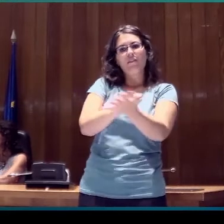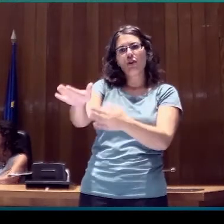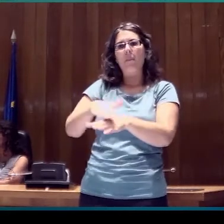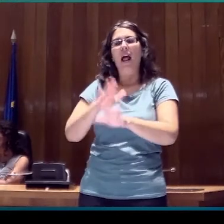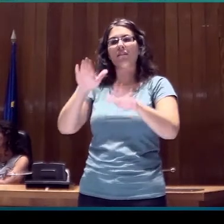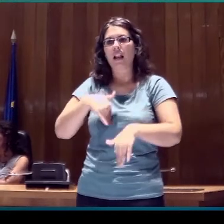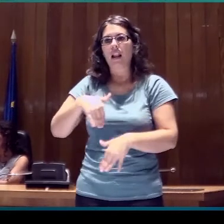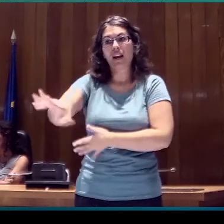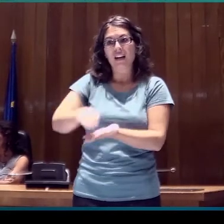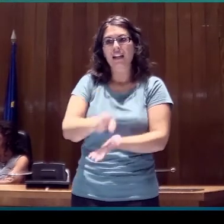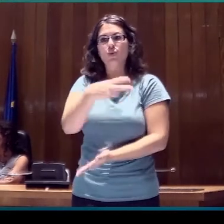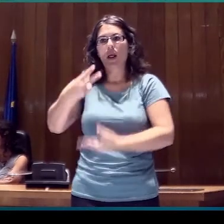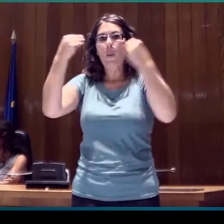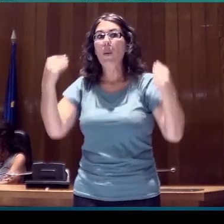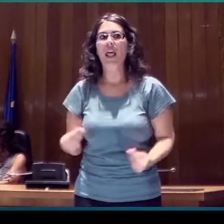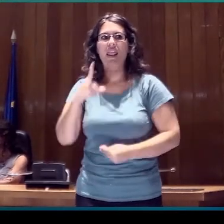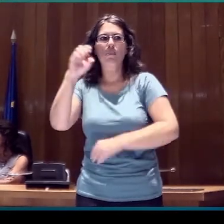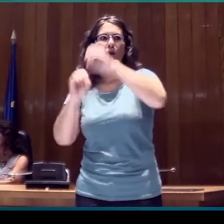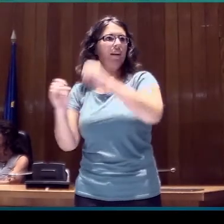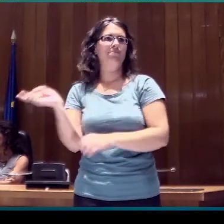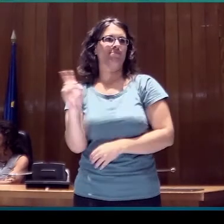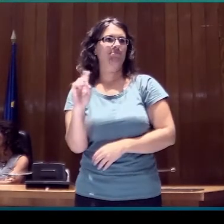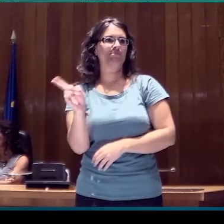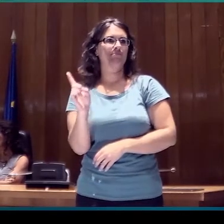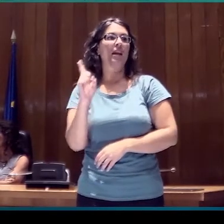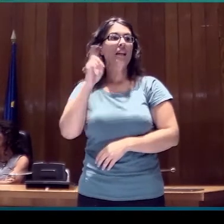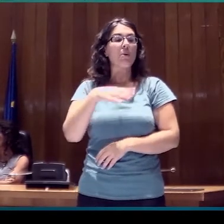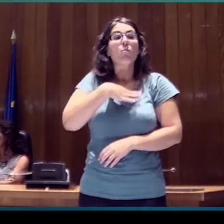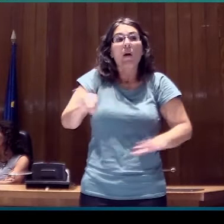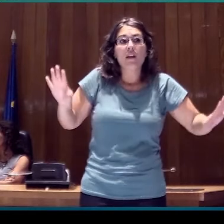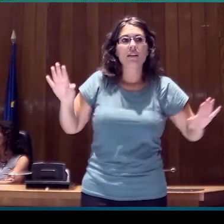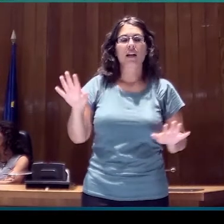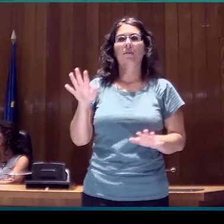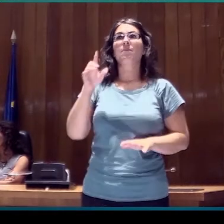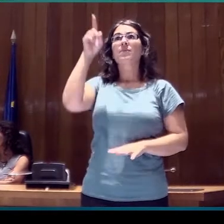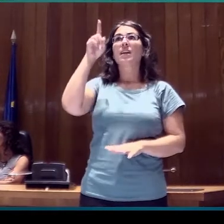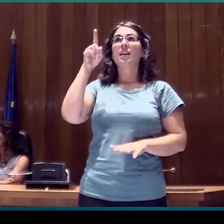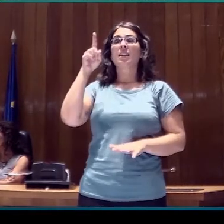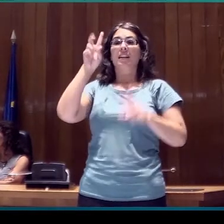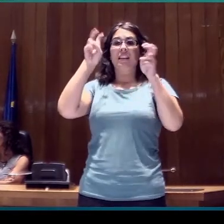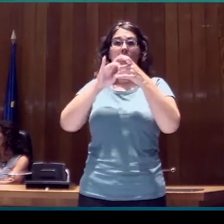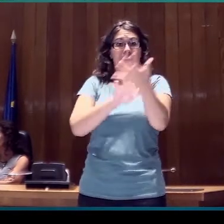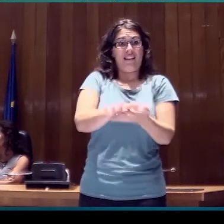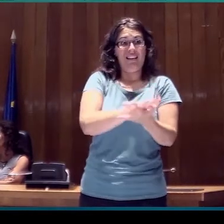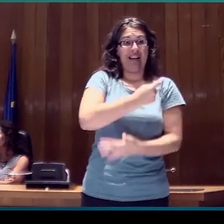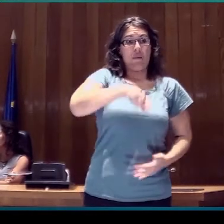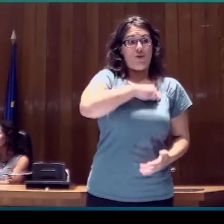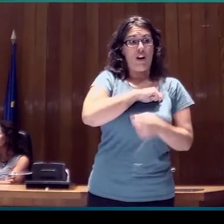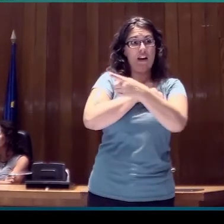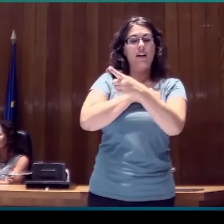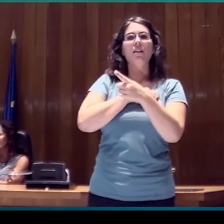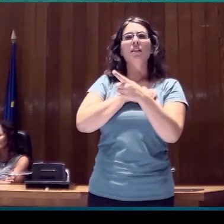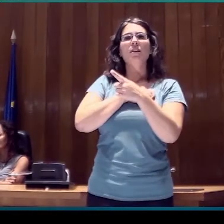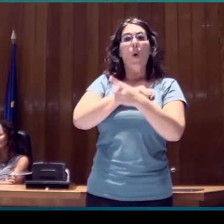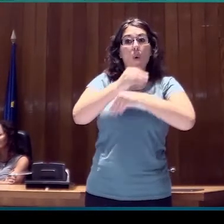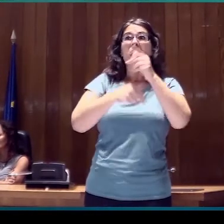También nos hemos planteado, llegado a plantear como hipótesis, que es posible que el uso efectivo de esta categoría en la lengua de signos española quizás no